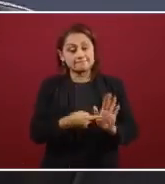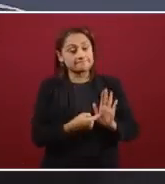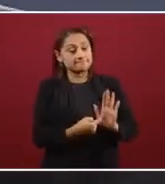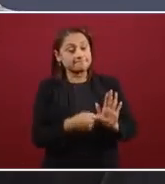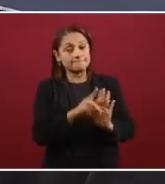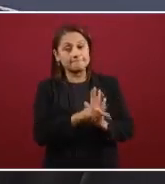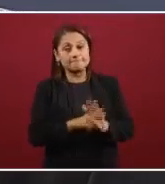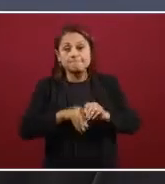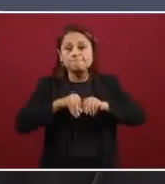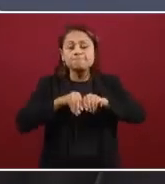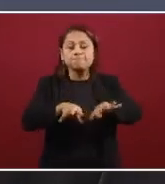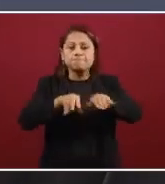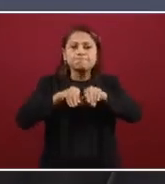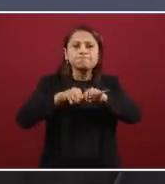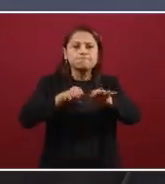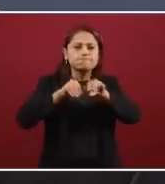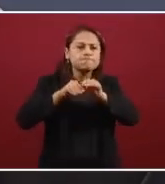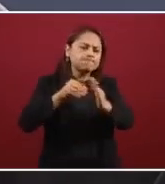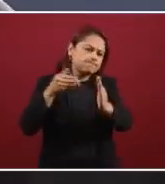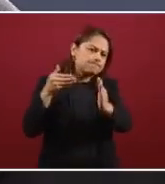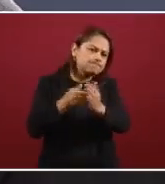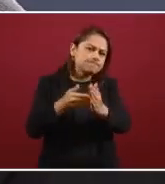como nunca.